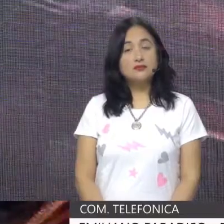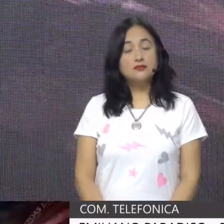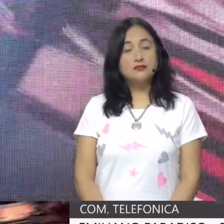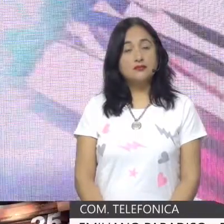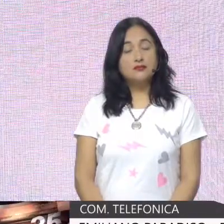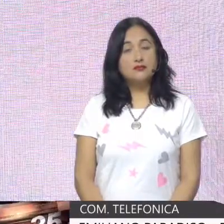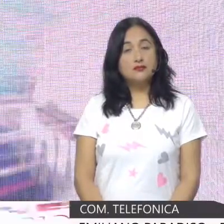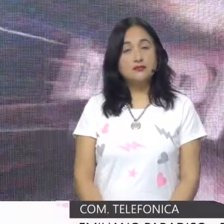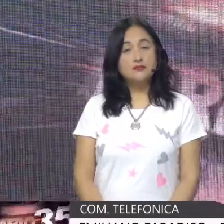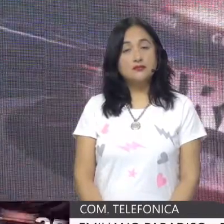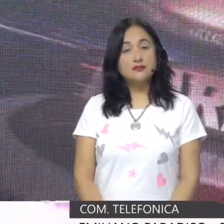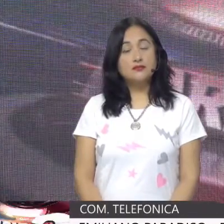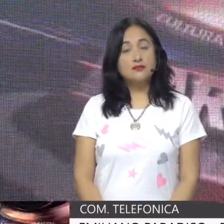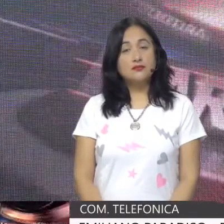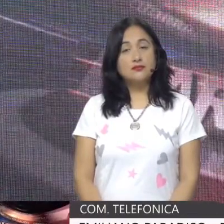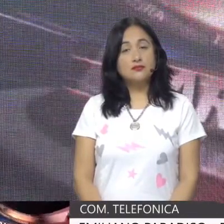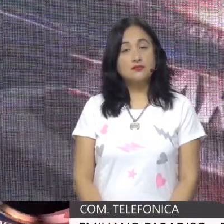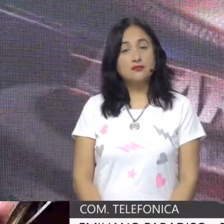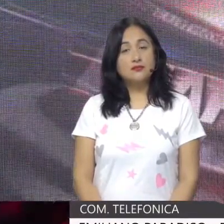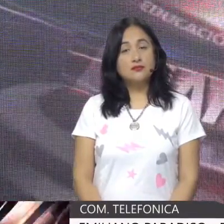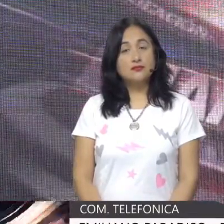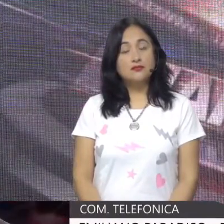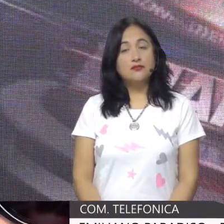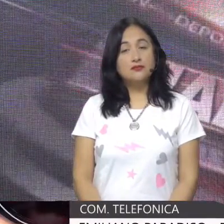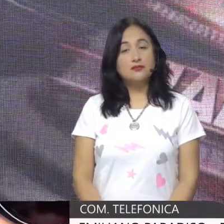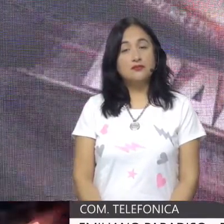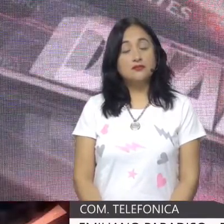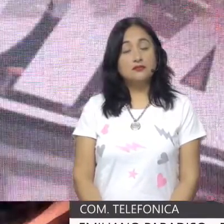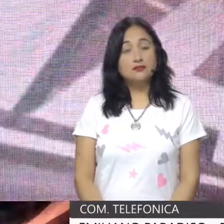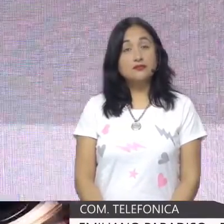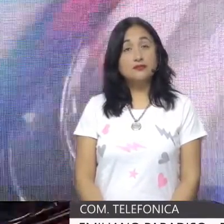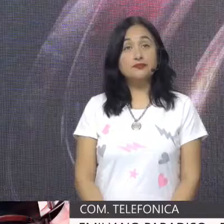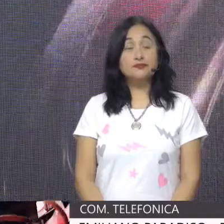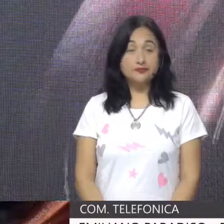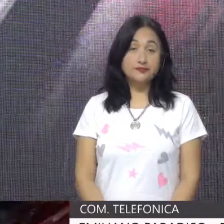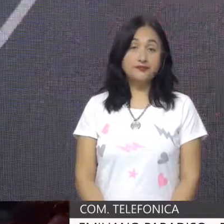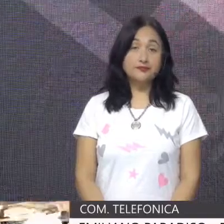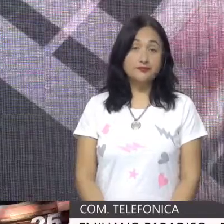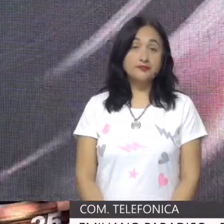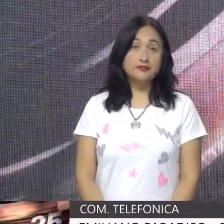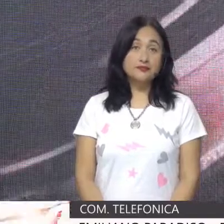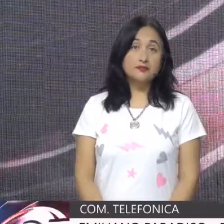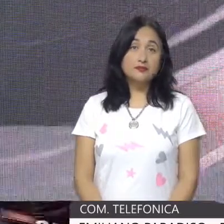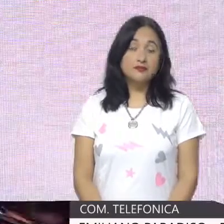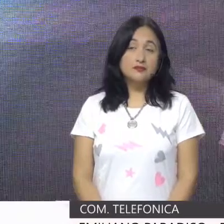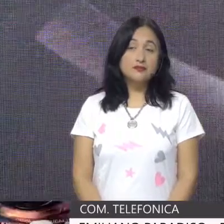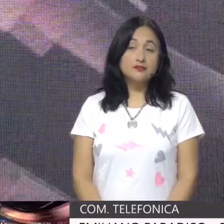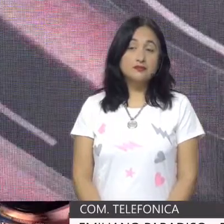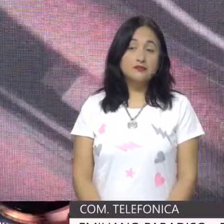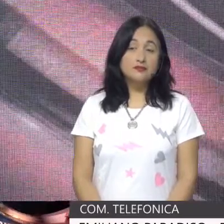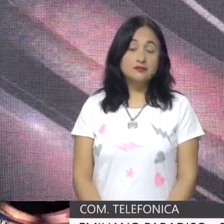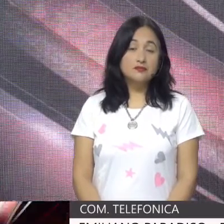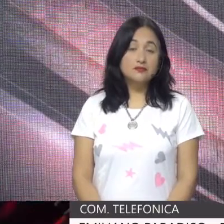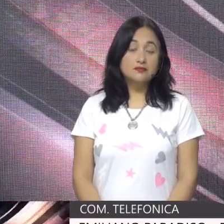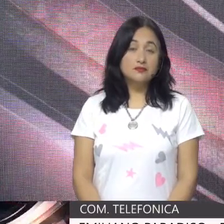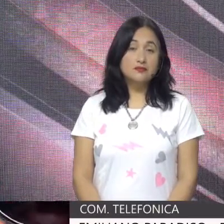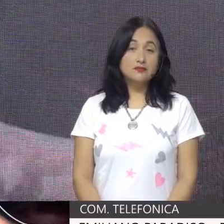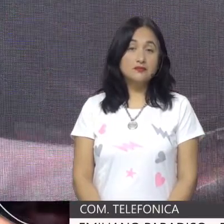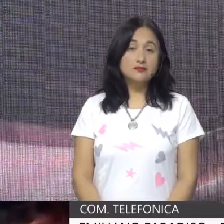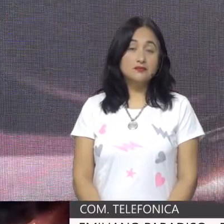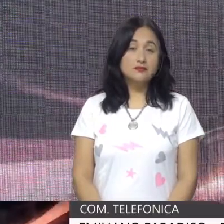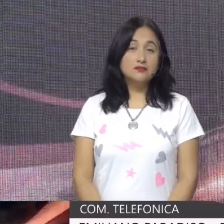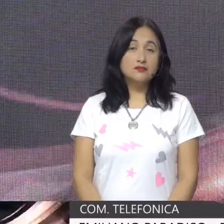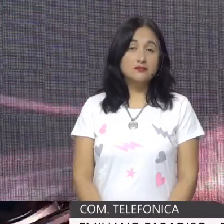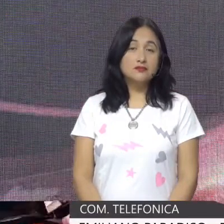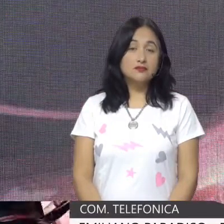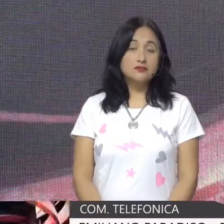lo vamos a utilizar posteriormente en el año escolar y lo tendremos en cuenta para aquellos jóvenes que, no solamente en un contexto de pandemia,